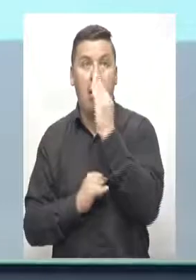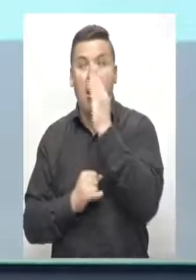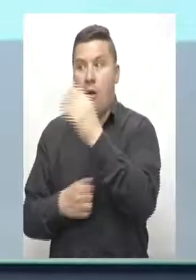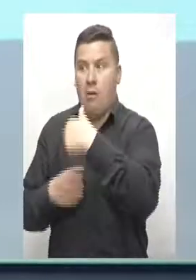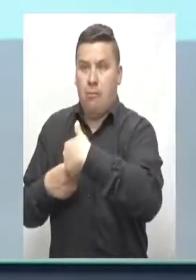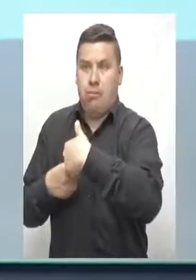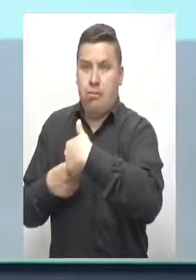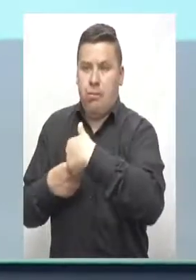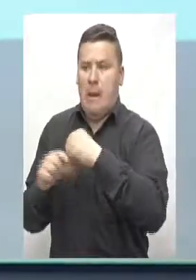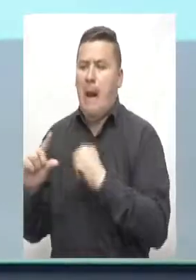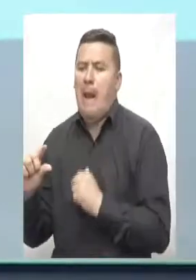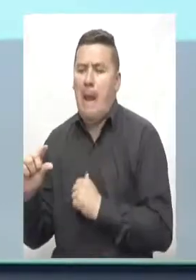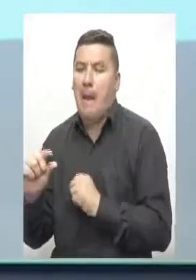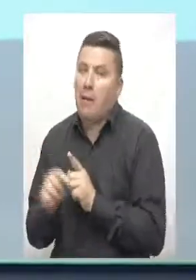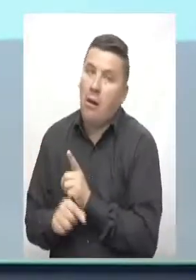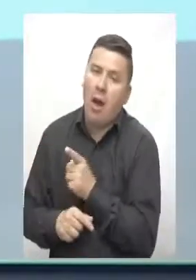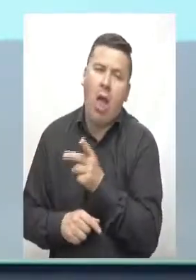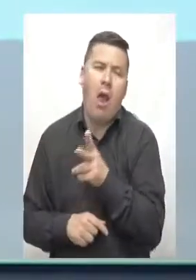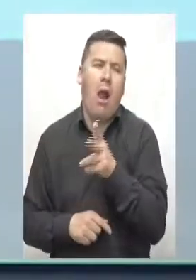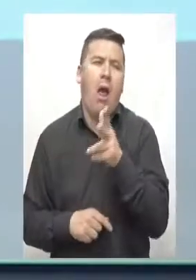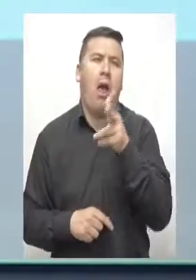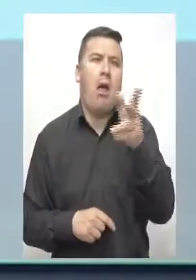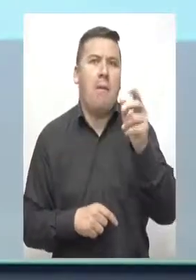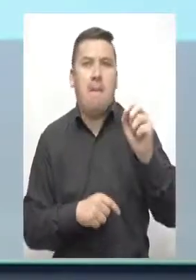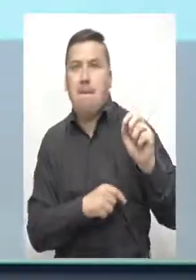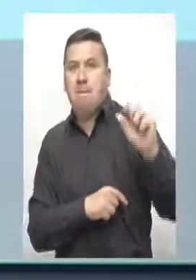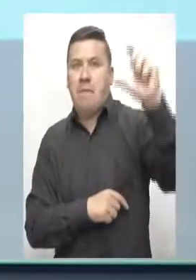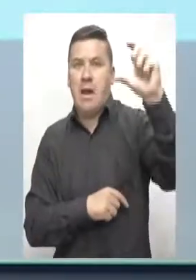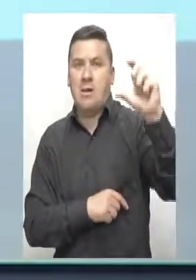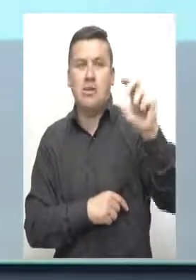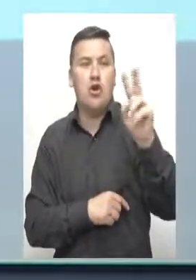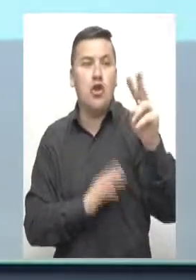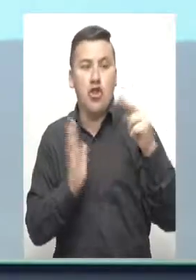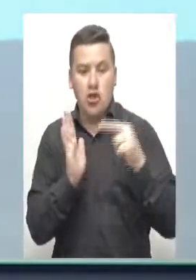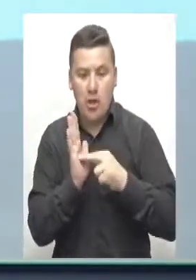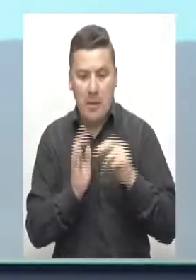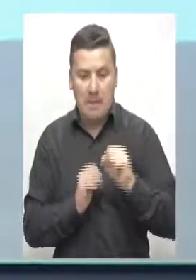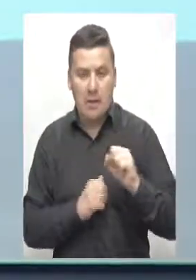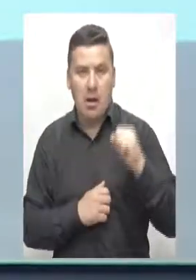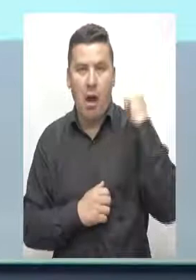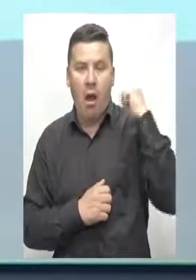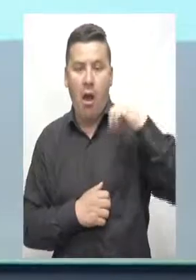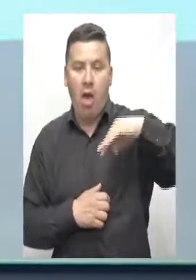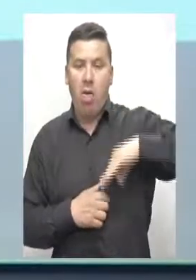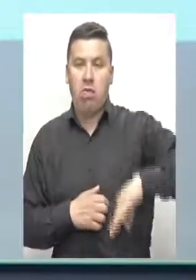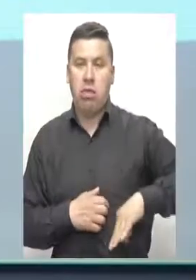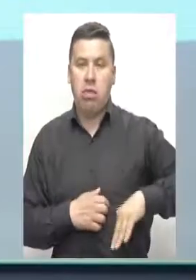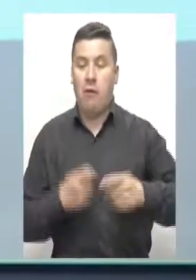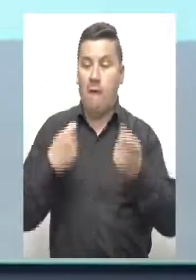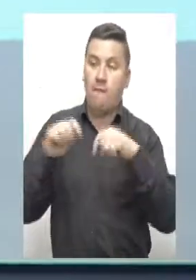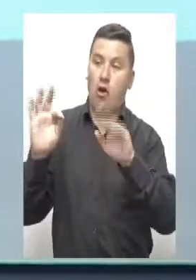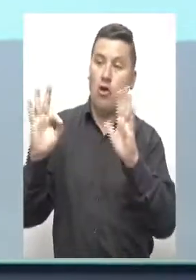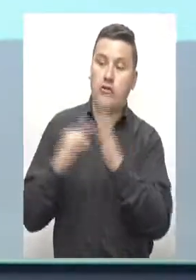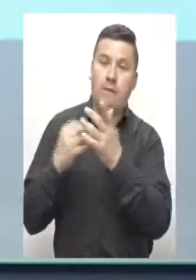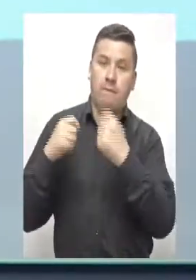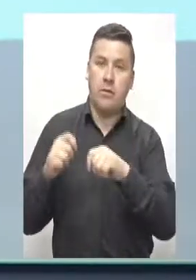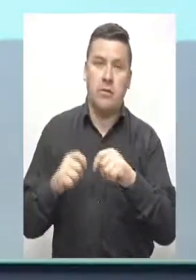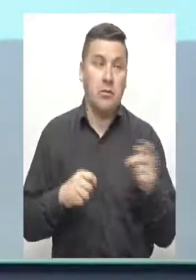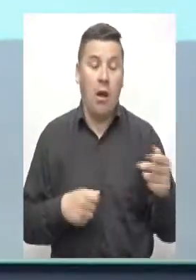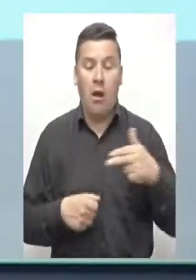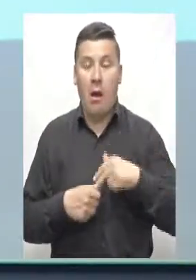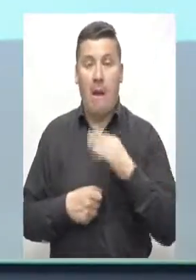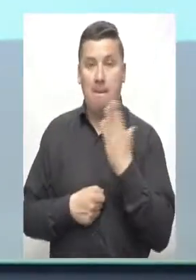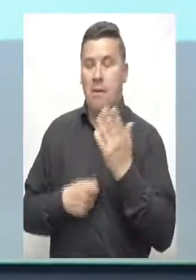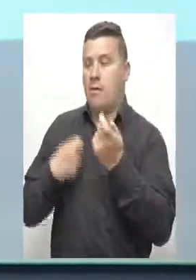se vende en barranquilla a un distribuidor de gasolina le gana dos mil pesos se la venden